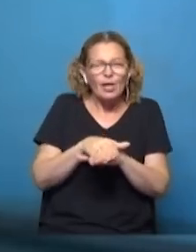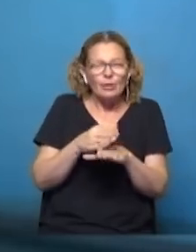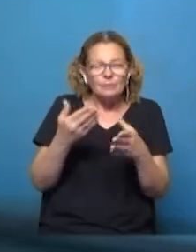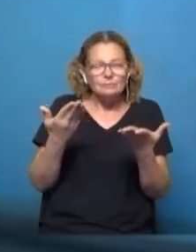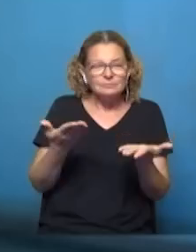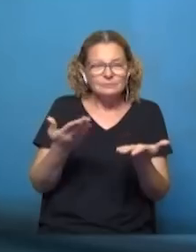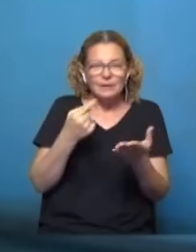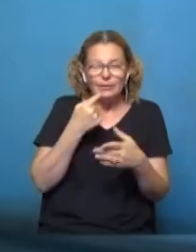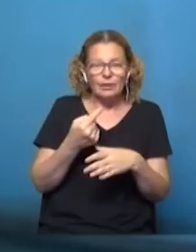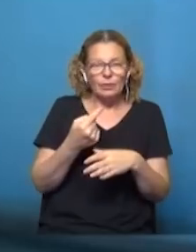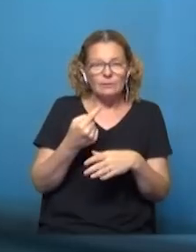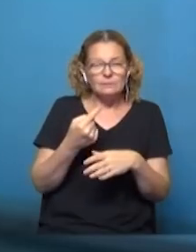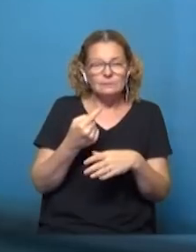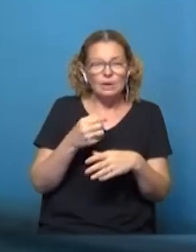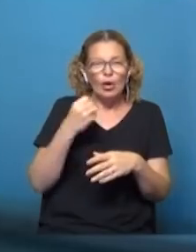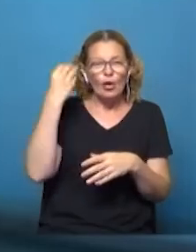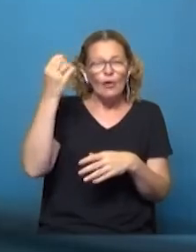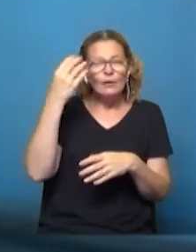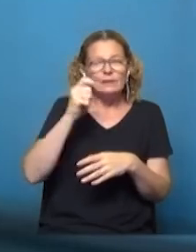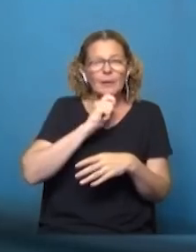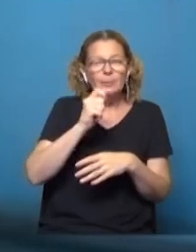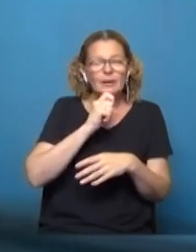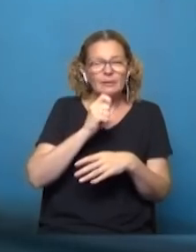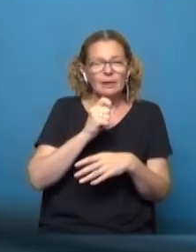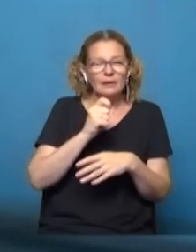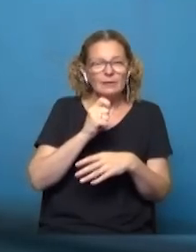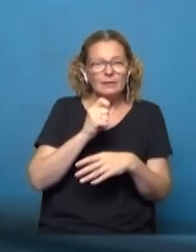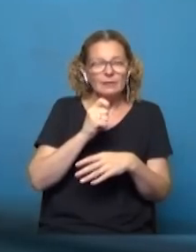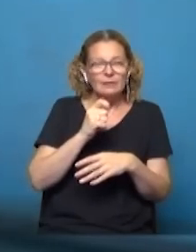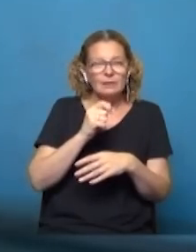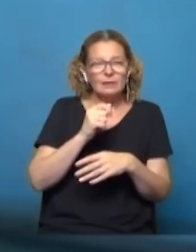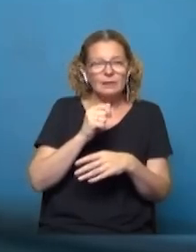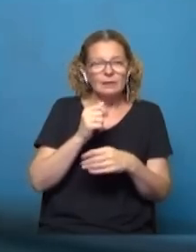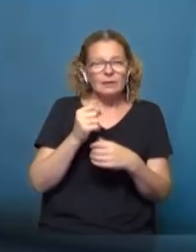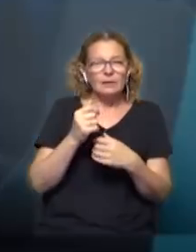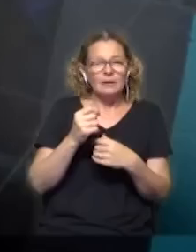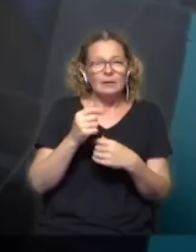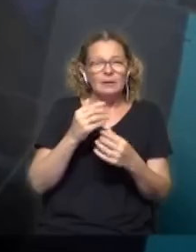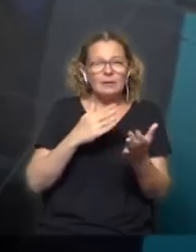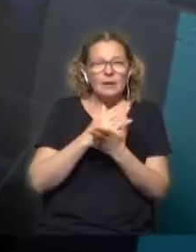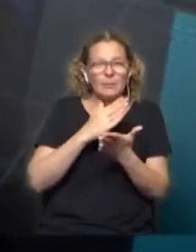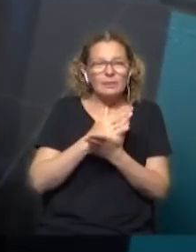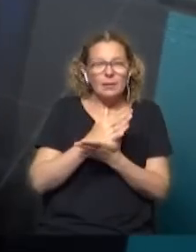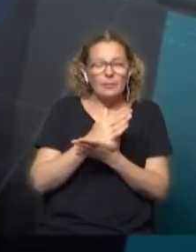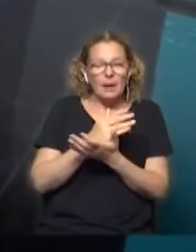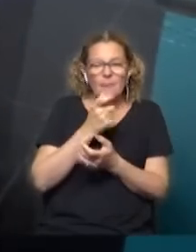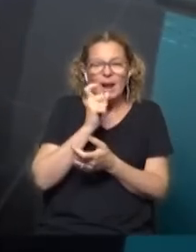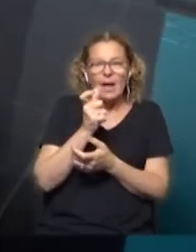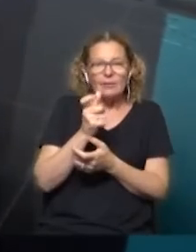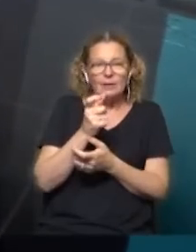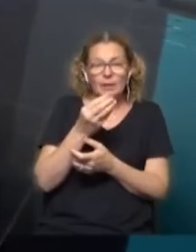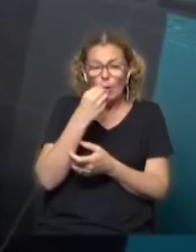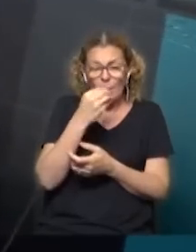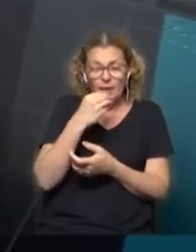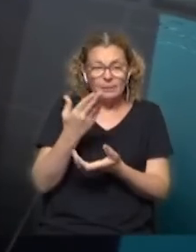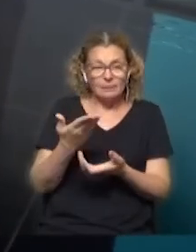dijo en la conferencia esa de prensa en la que es prisionero de sus palabras permanentemente de que era para